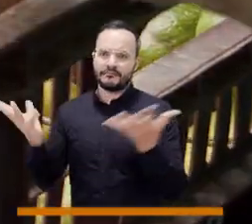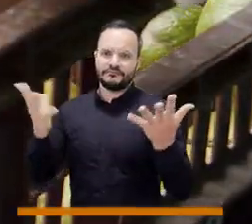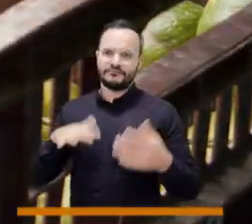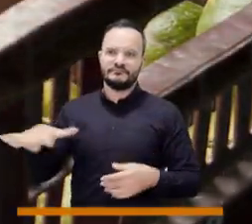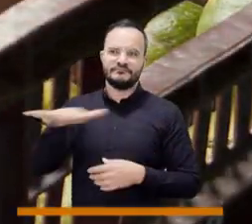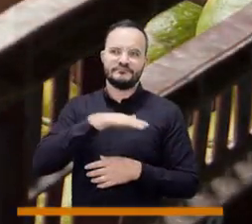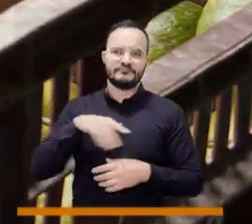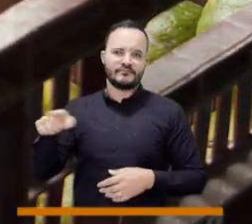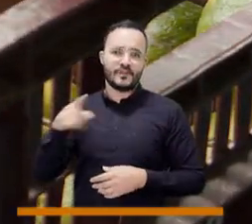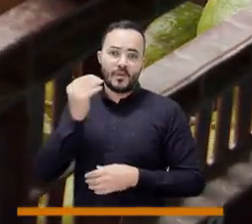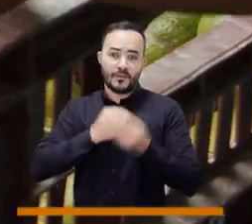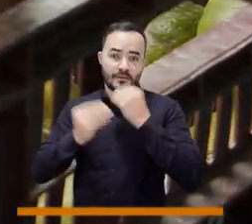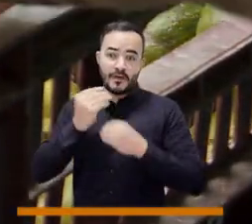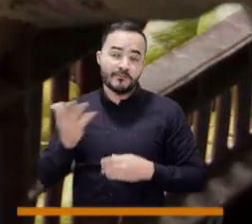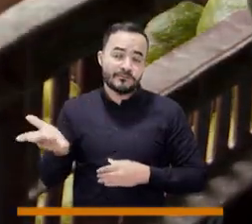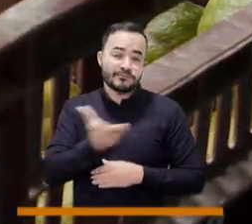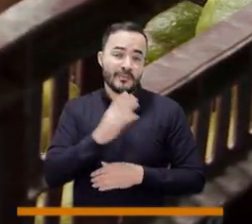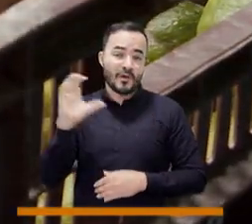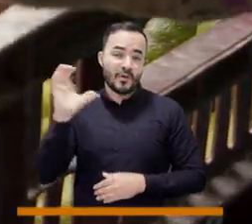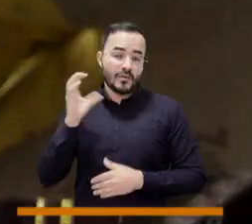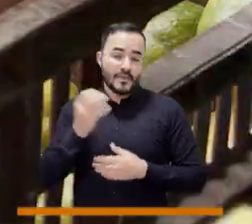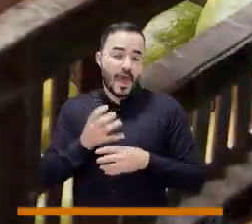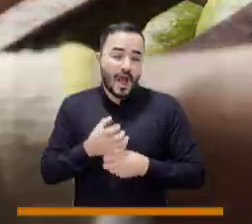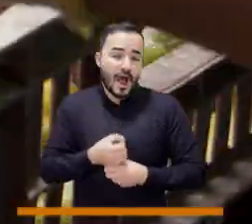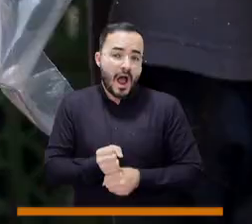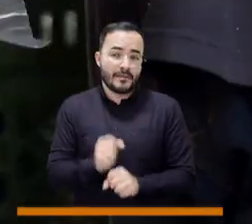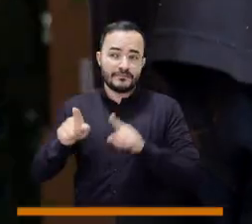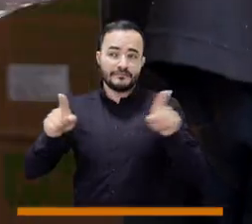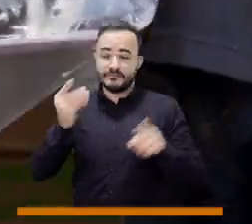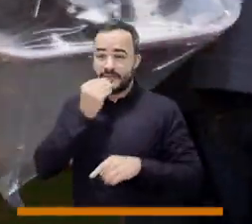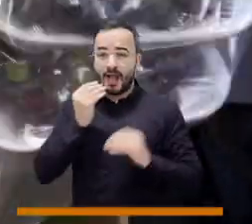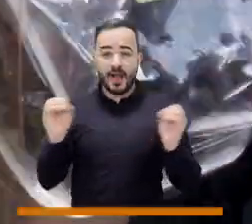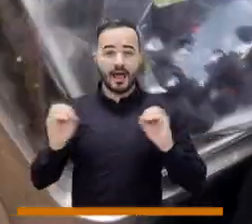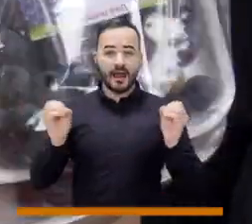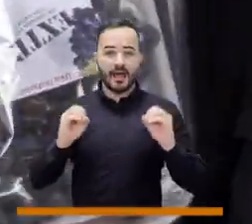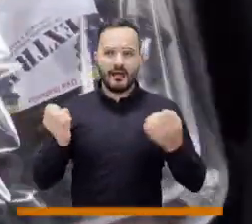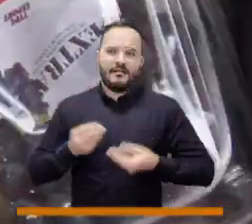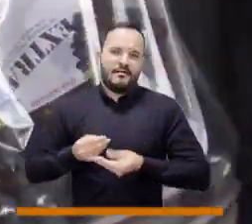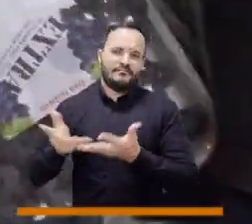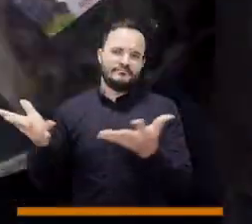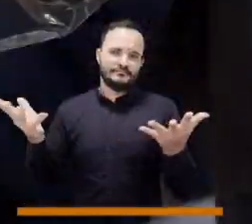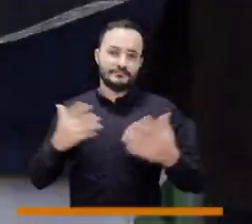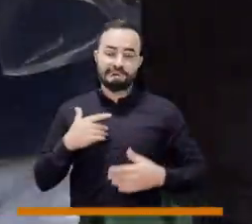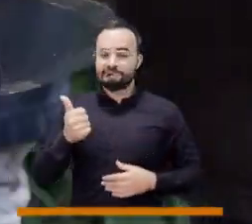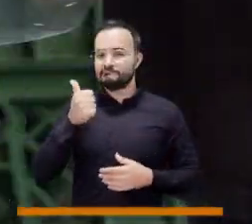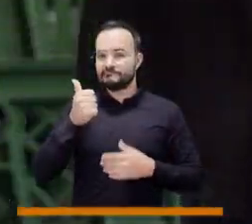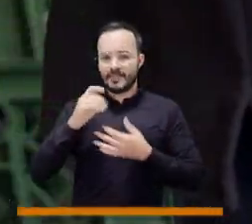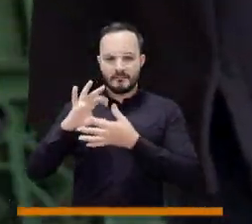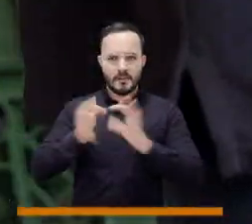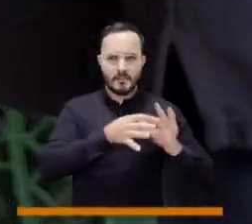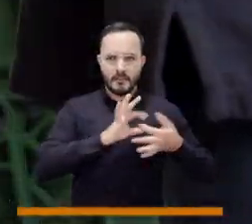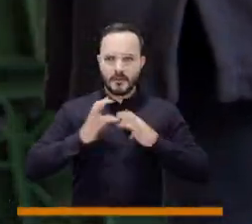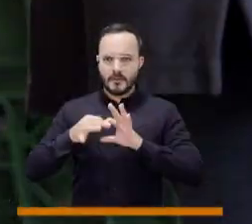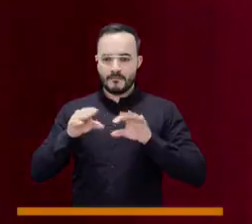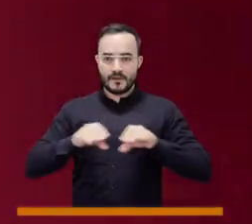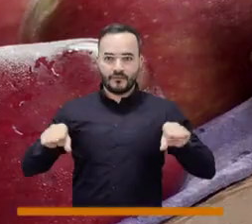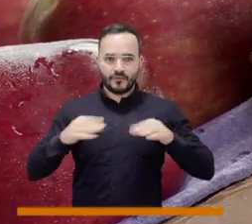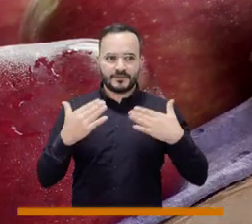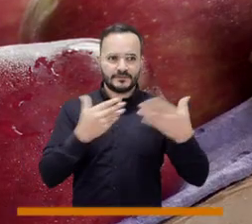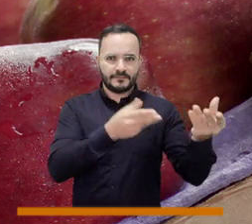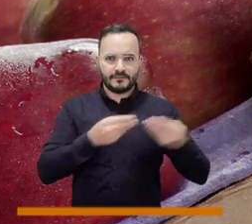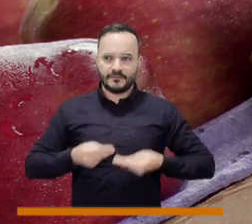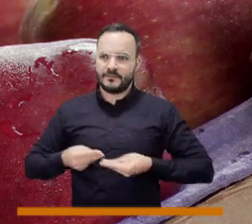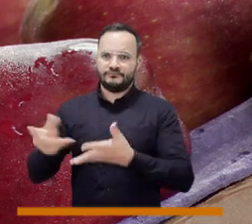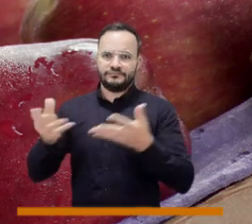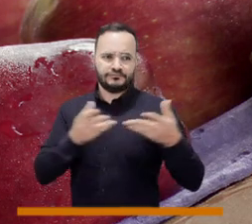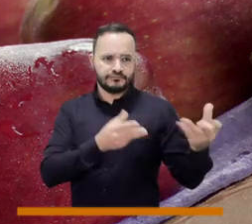ecosistema cuidadosamente curado en el sentido que garantizamos que las personas que recogen estos alimentos lo van a entregar